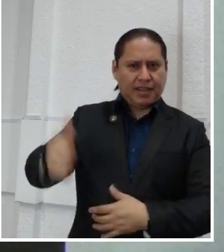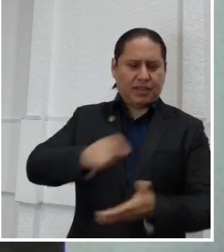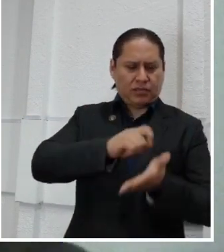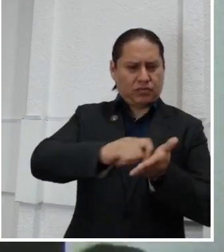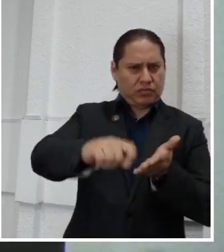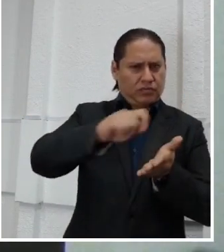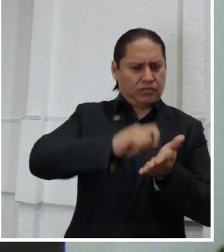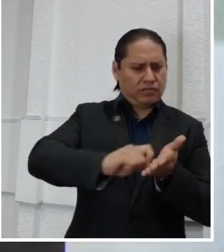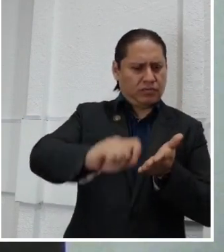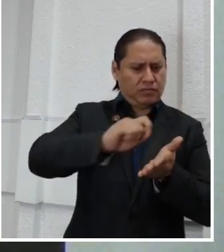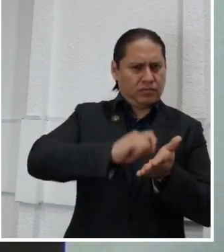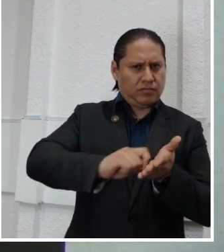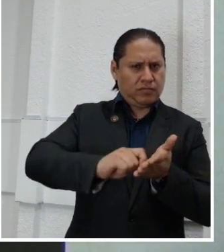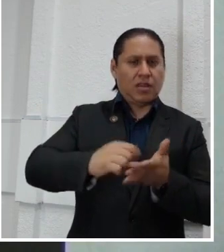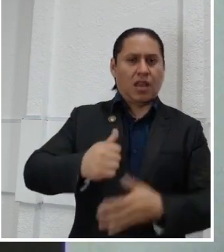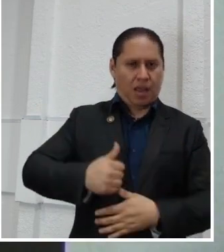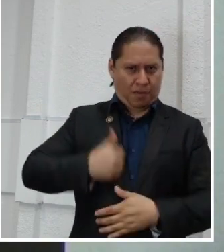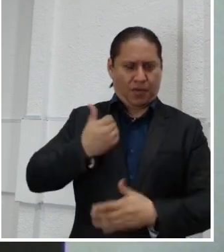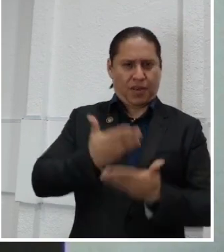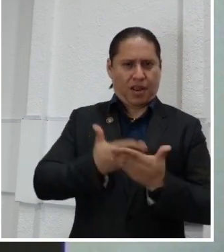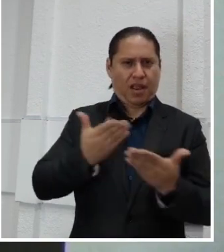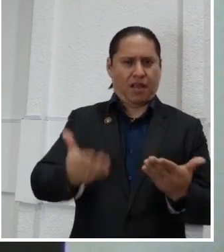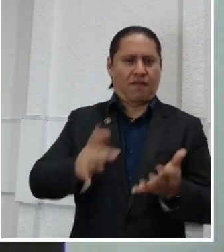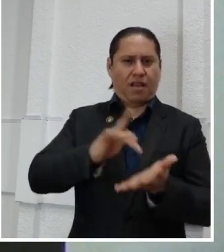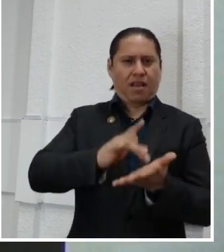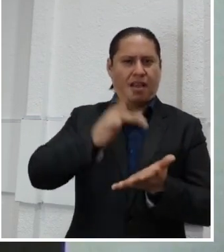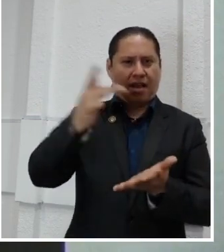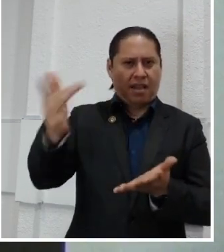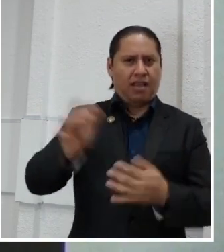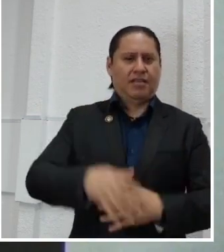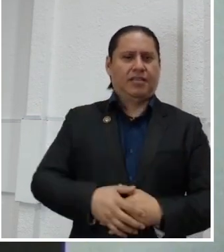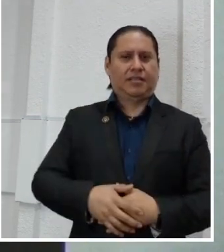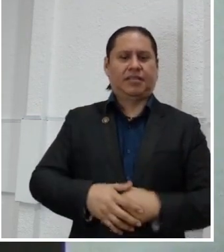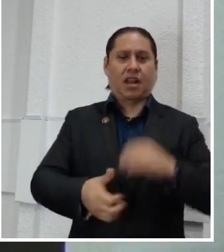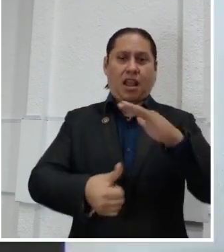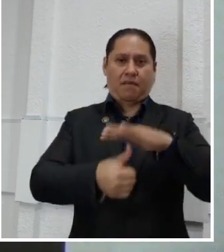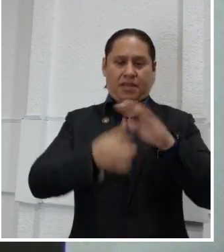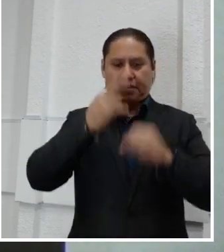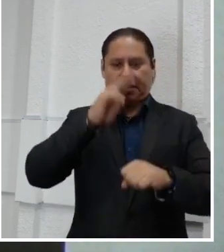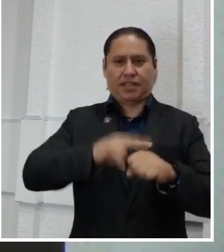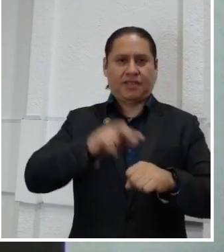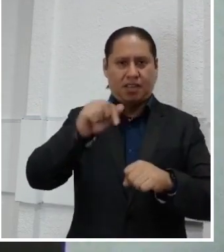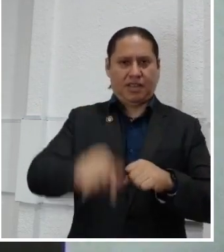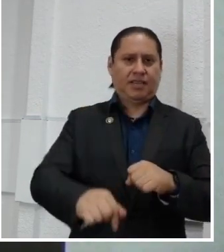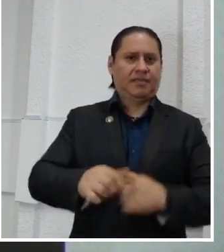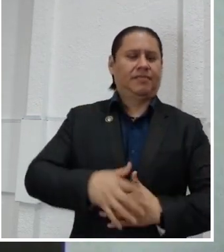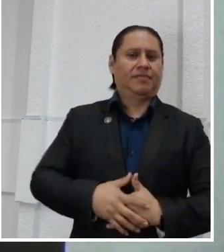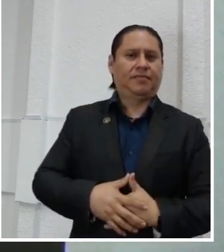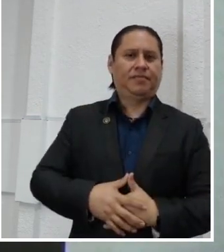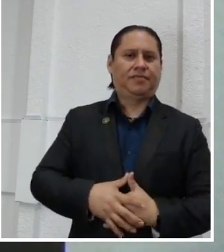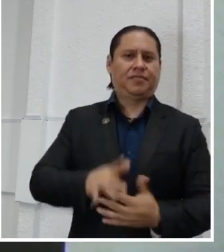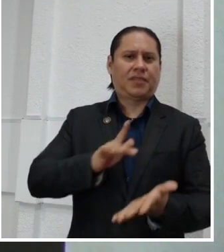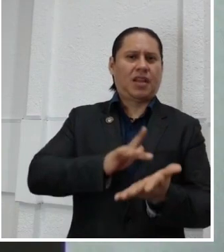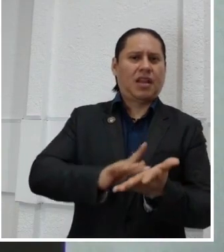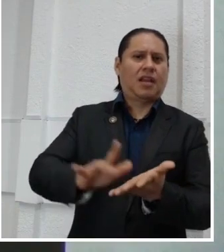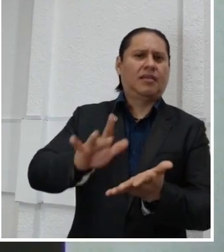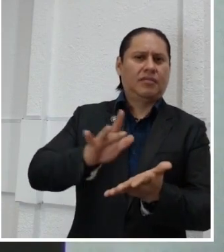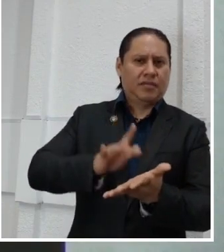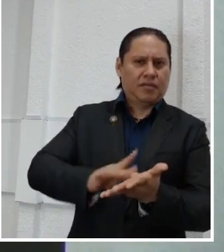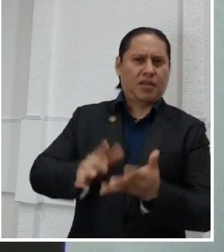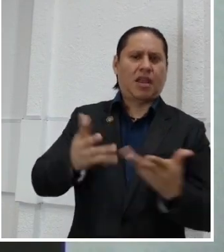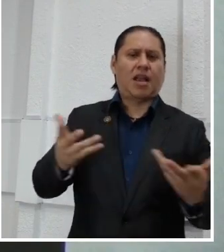escritos. Quiero aprovechar para agradecer a las integrantes de la mesa directiva por el apoyo para